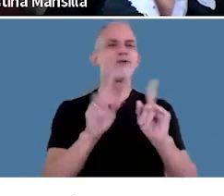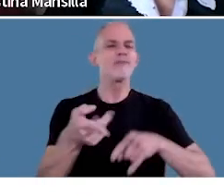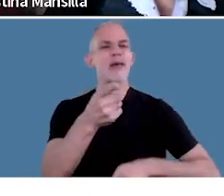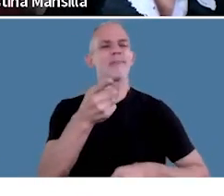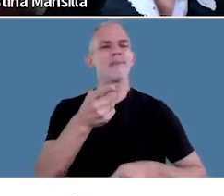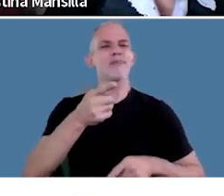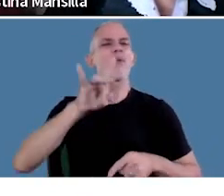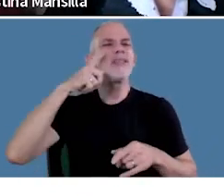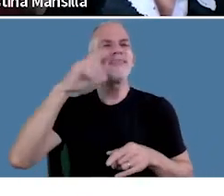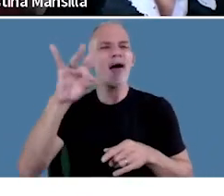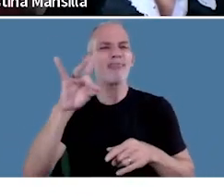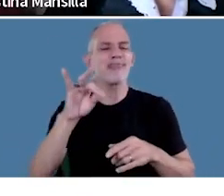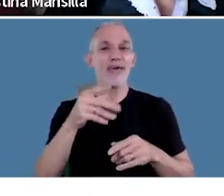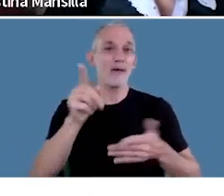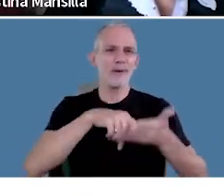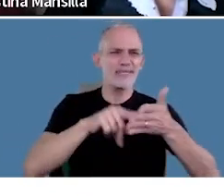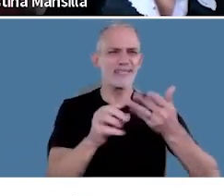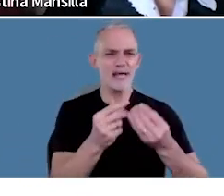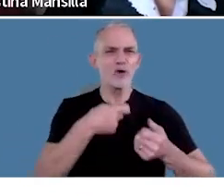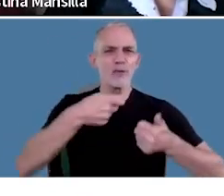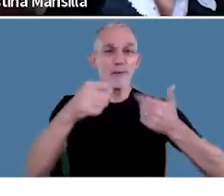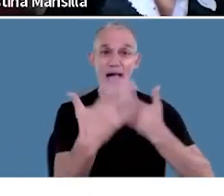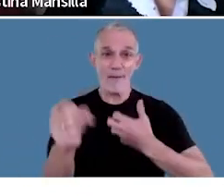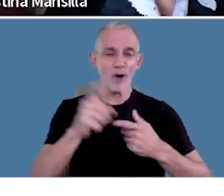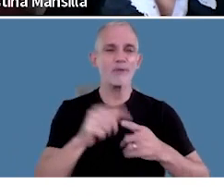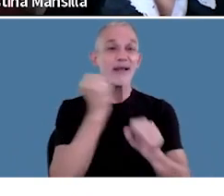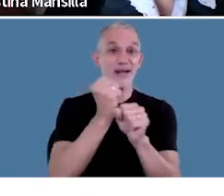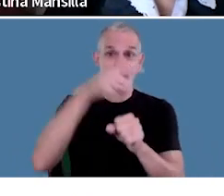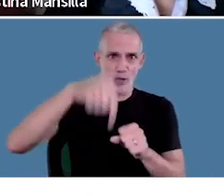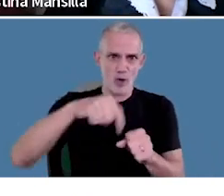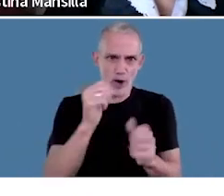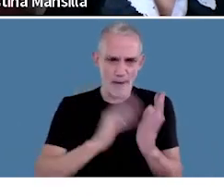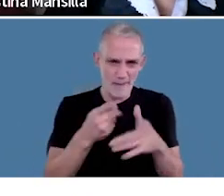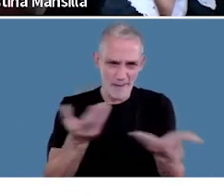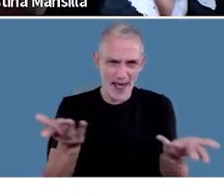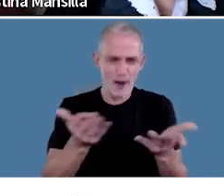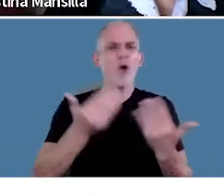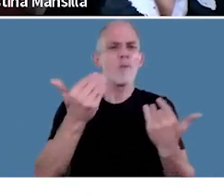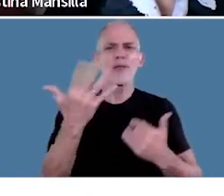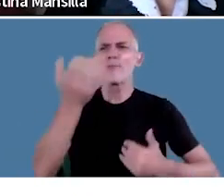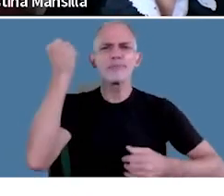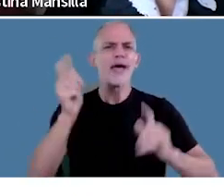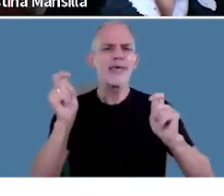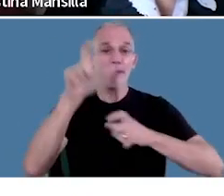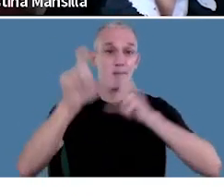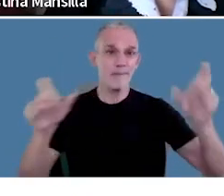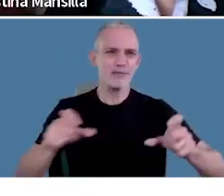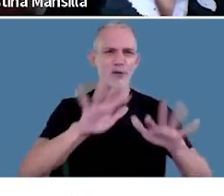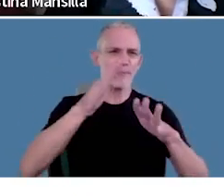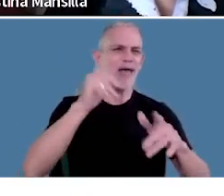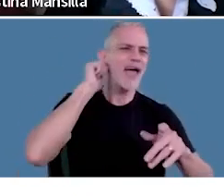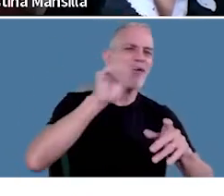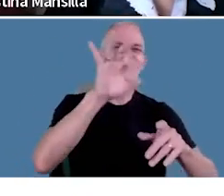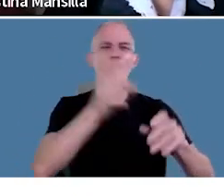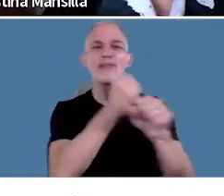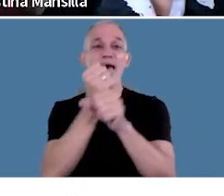de cancelación de aportes para trabajadores en actividad, a la que pueden acceder personas entre 50 y